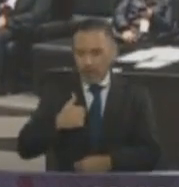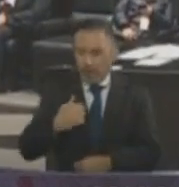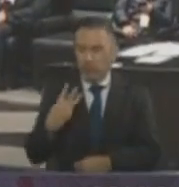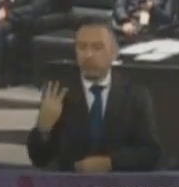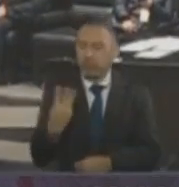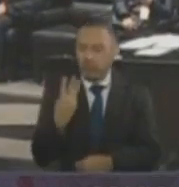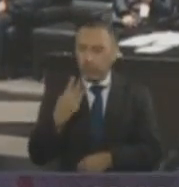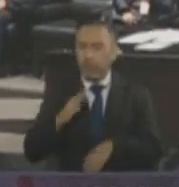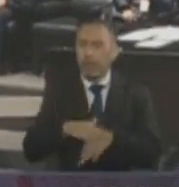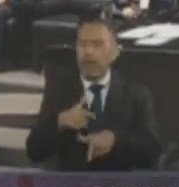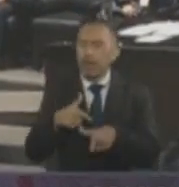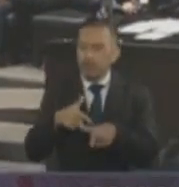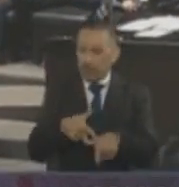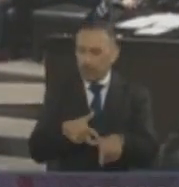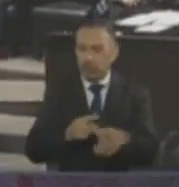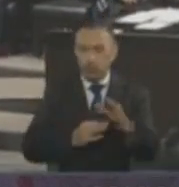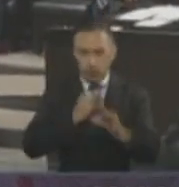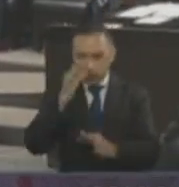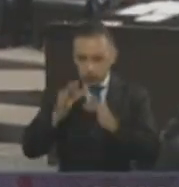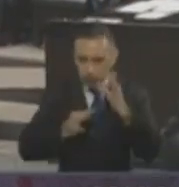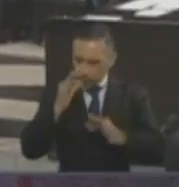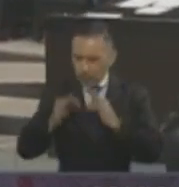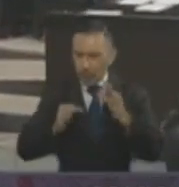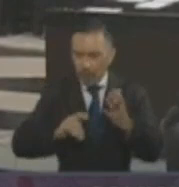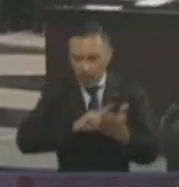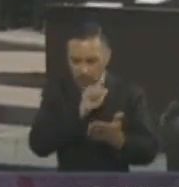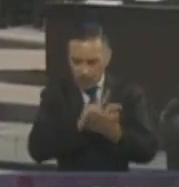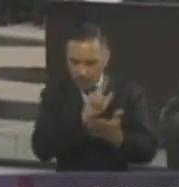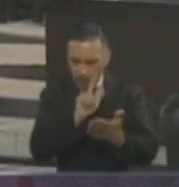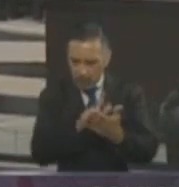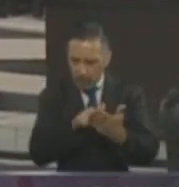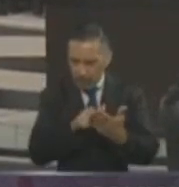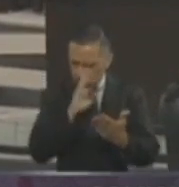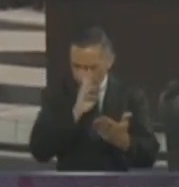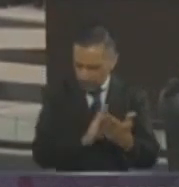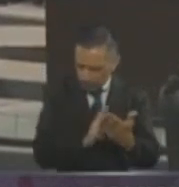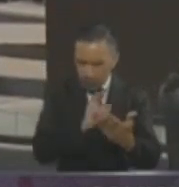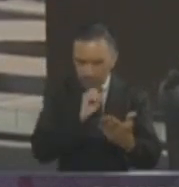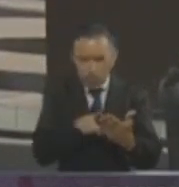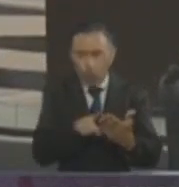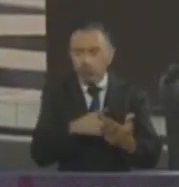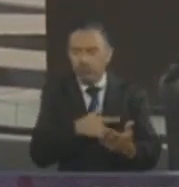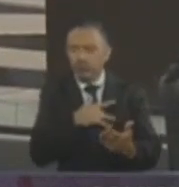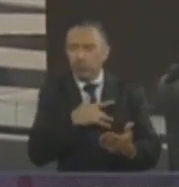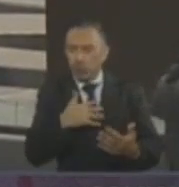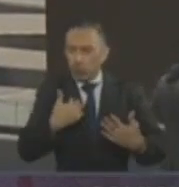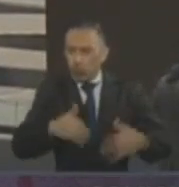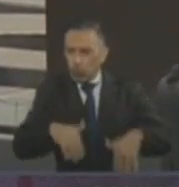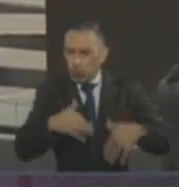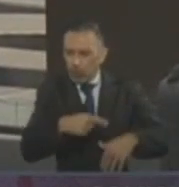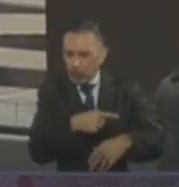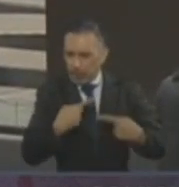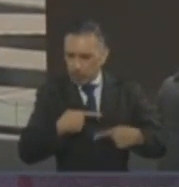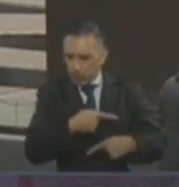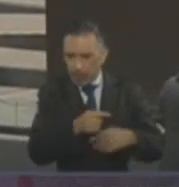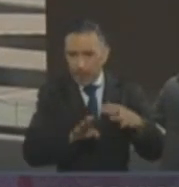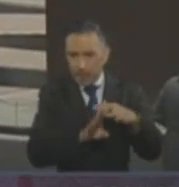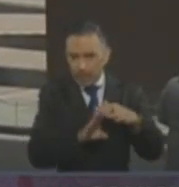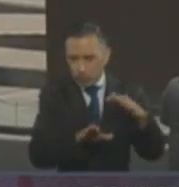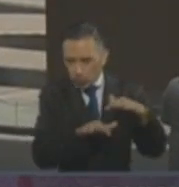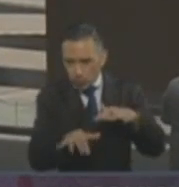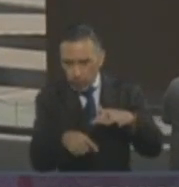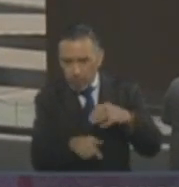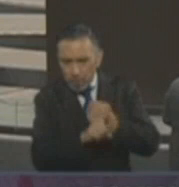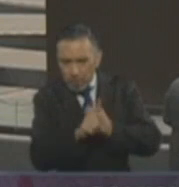continuarán promoviendo la ampliación de las vías legales y otras medidas humanitarias para hacer frente a la migración y regular